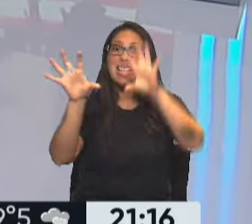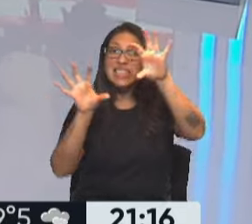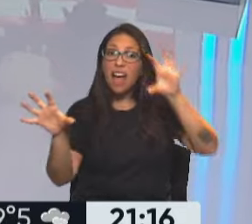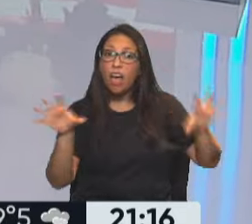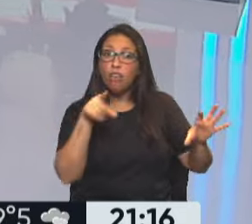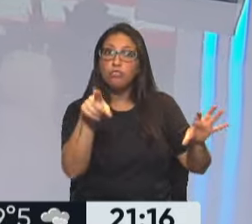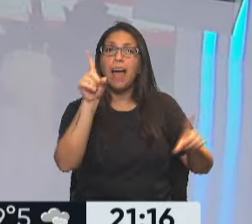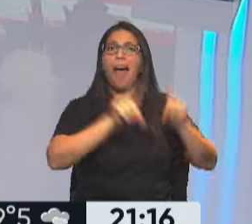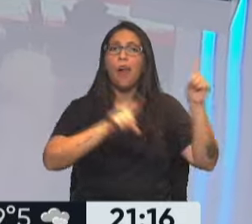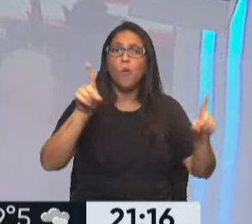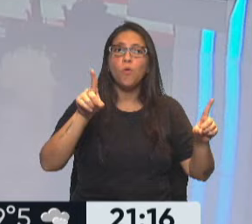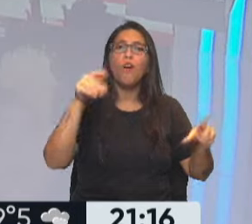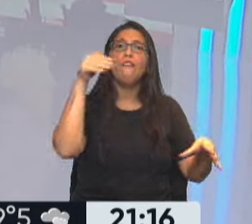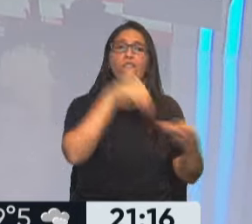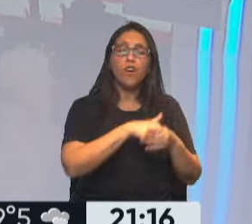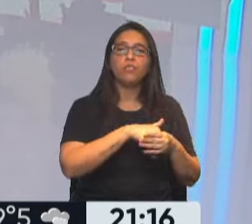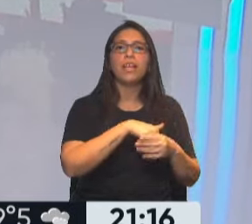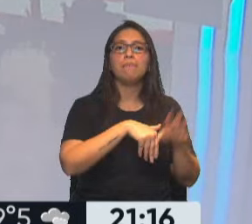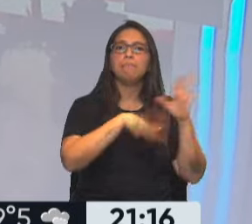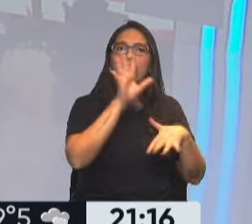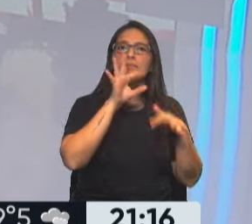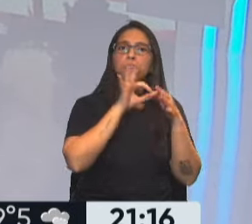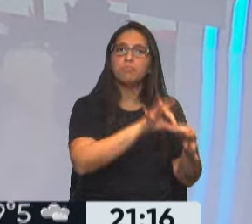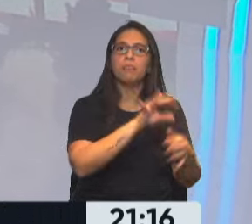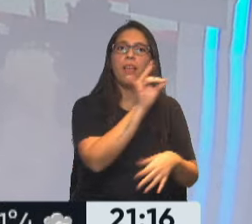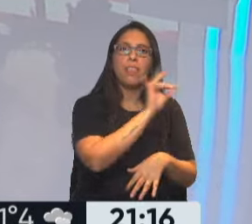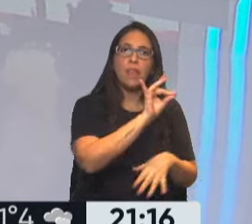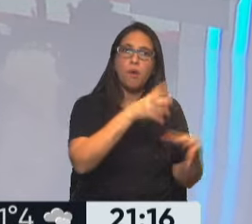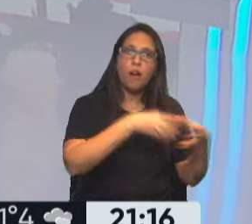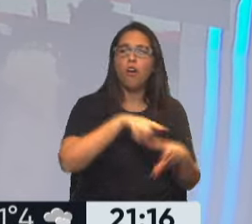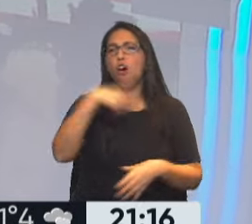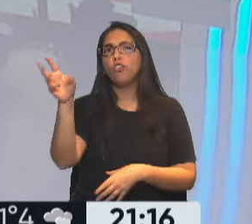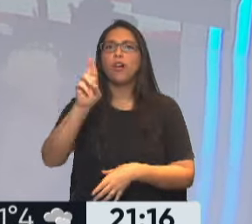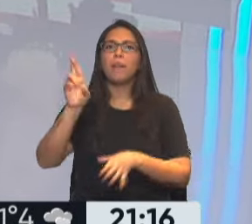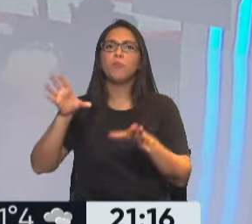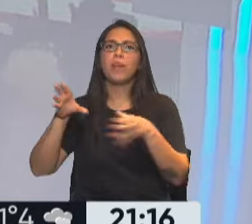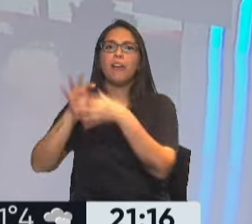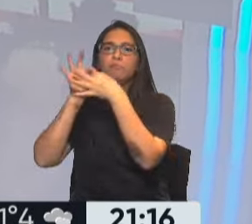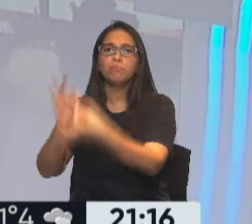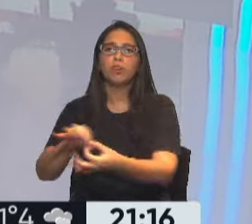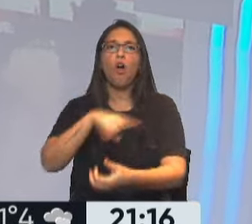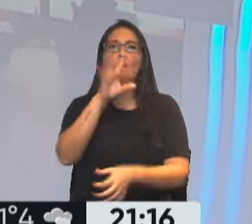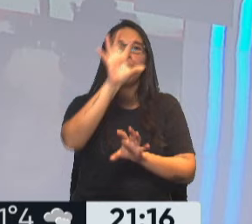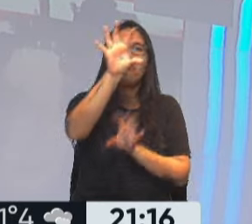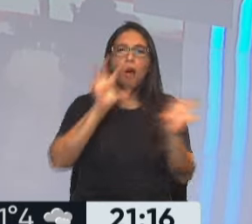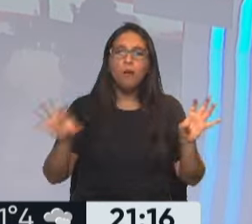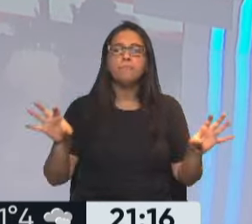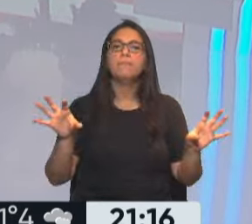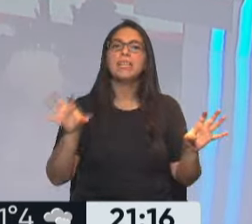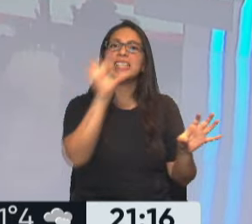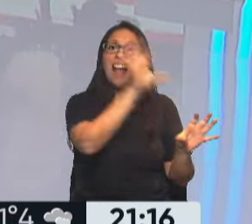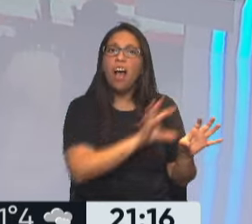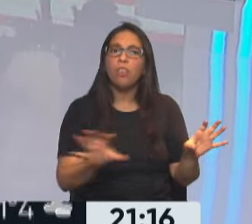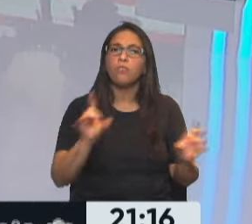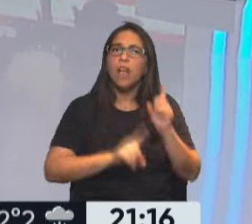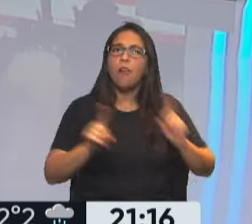por republicanos, otros por demócratas históricamente, y después están los que se conocen como swing states o